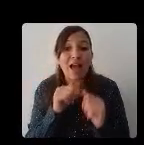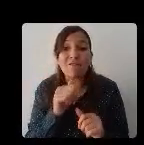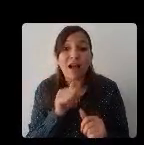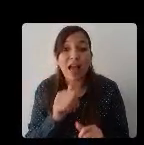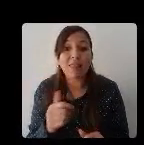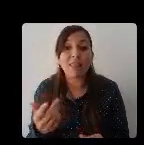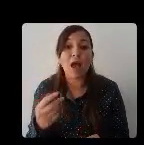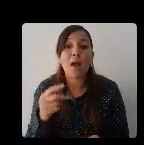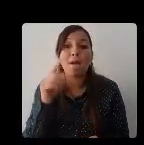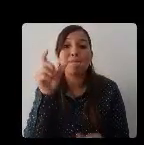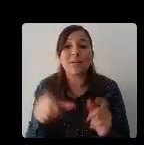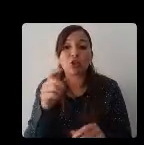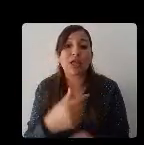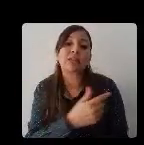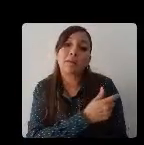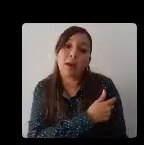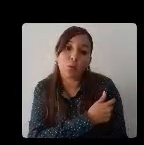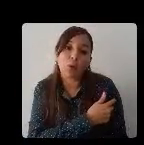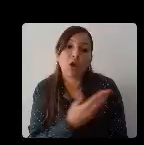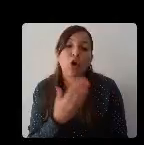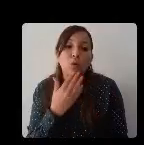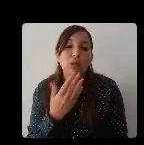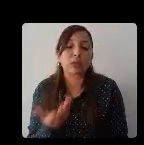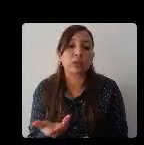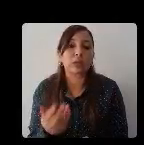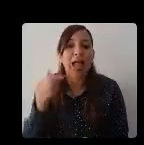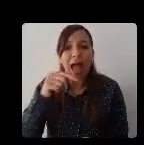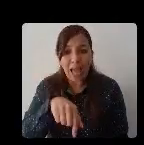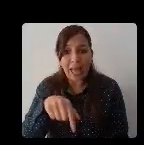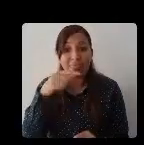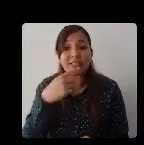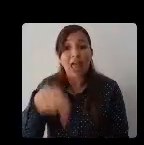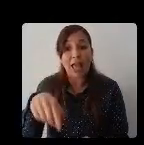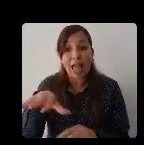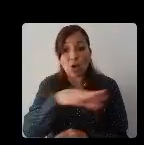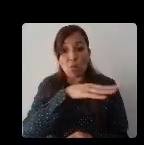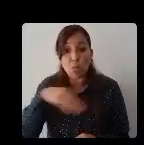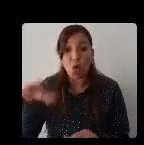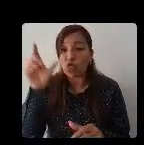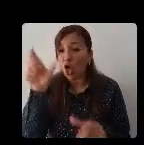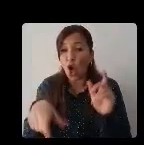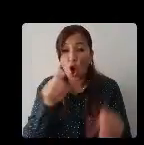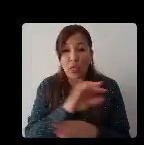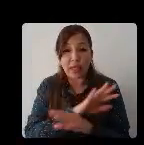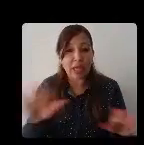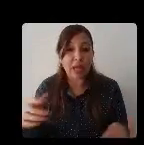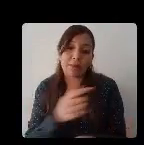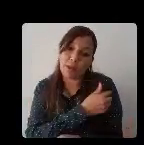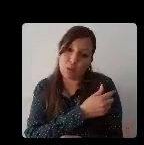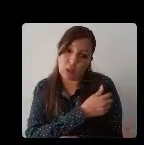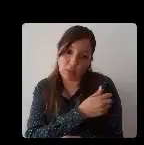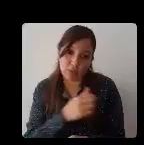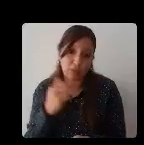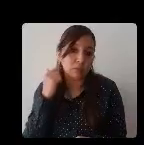vacunado, hay que cuidarnos, hay que cuidarnos. Ahí decimos, es como ya una gripe, así que no, te cuides, no te cuides, te puede dar,